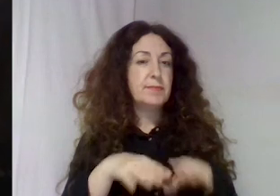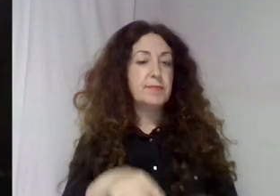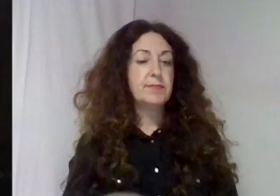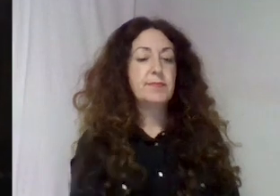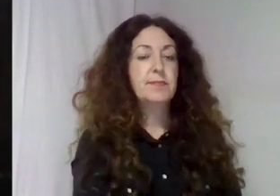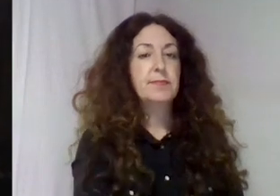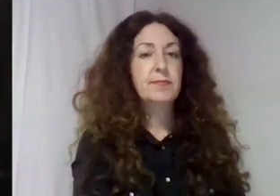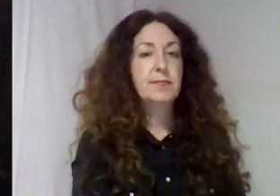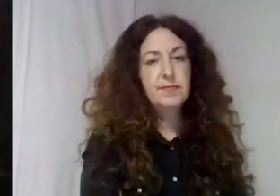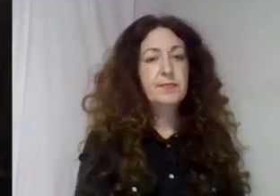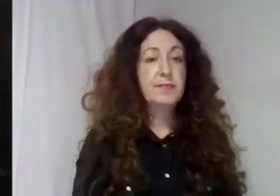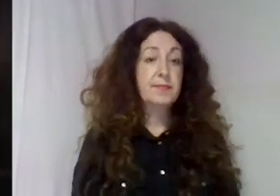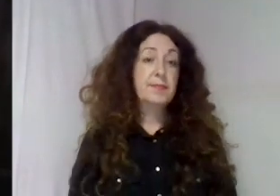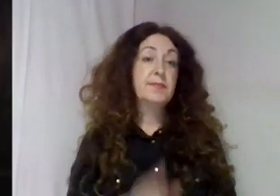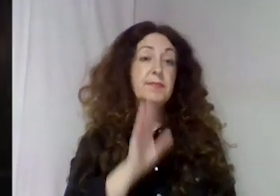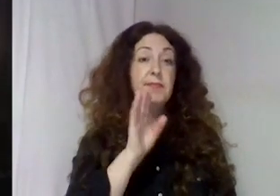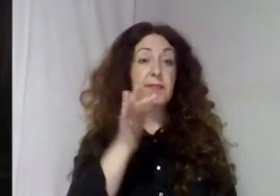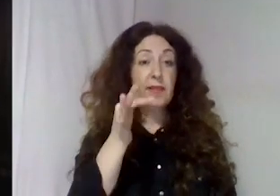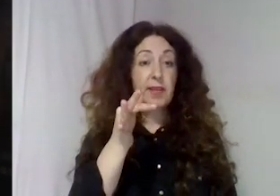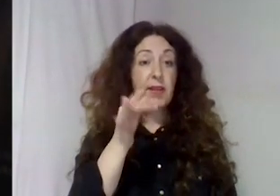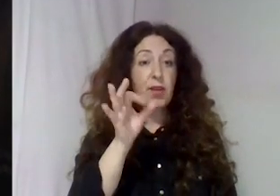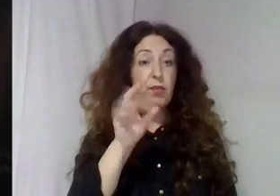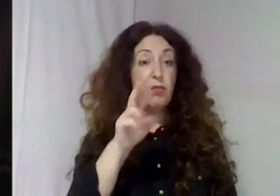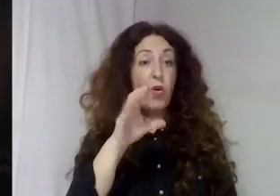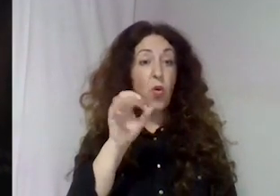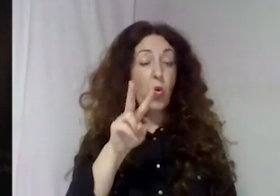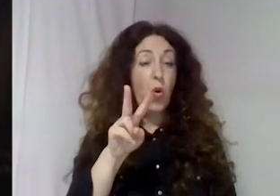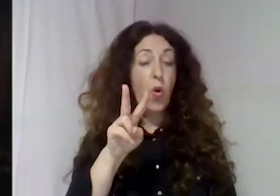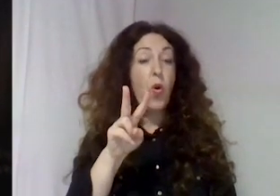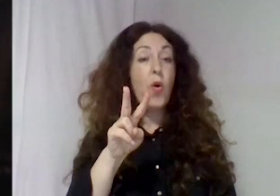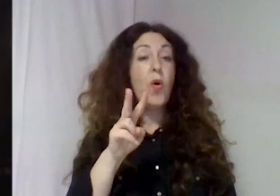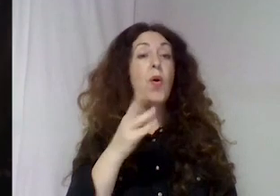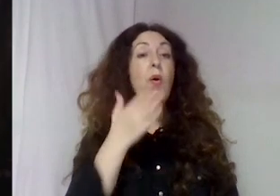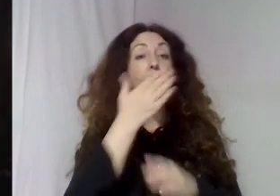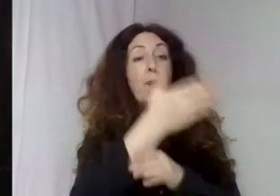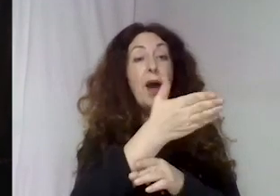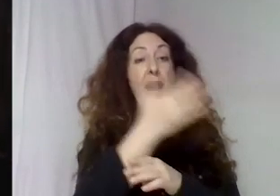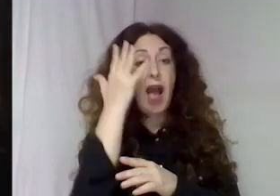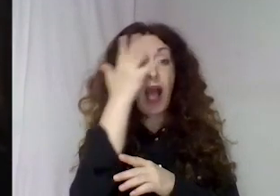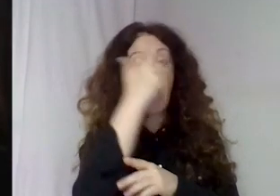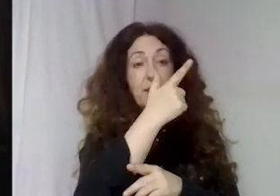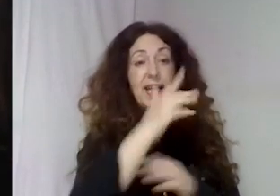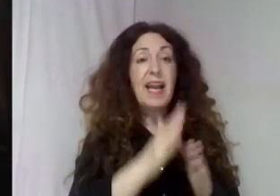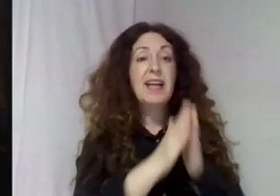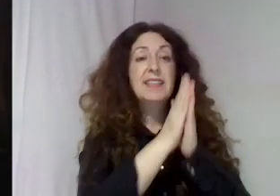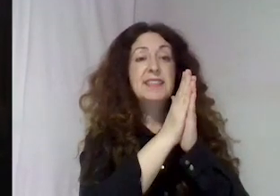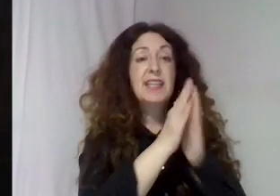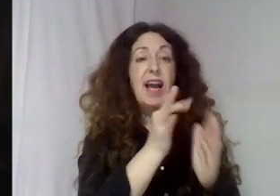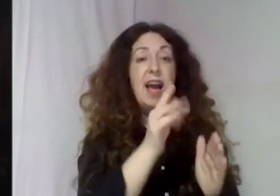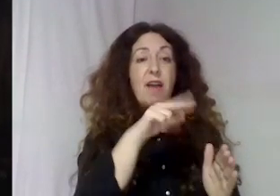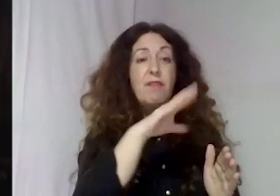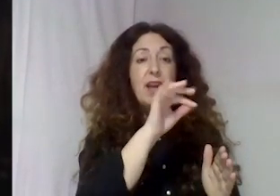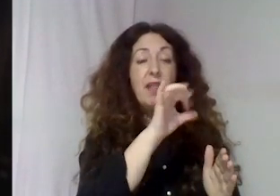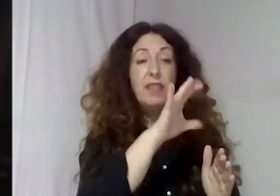menos. Entonces, eso es un poco casi publicitario, ¿no? Pero acuerdo, lo que les une no es que sean asesinos, es que